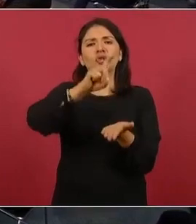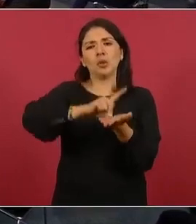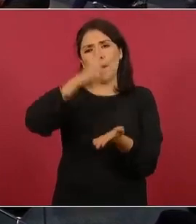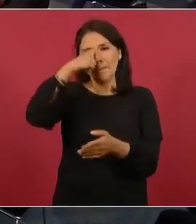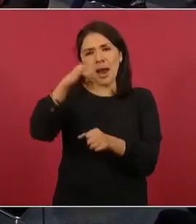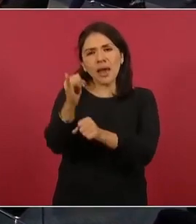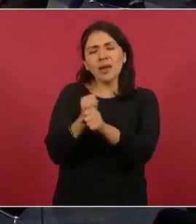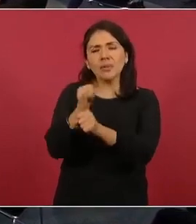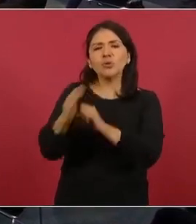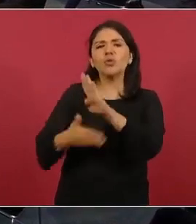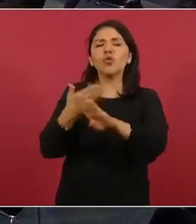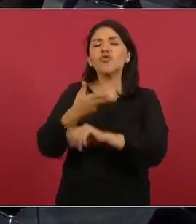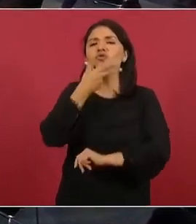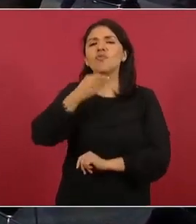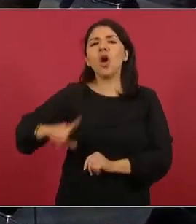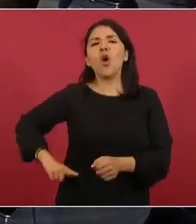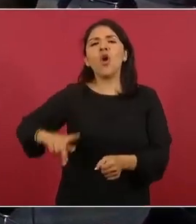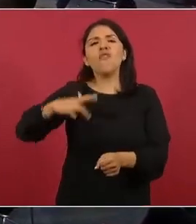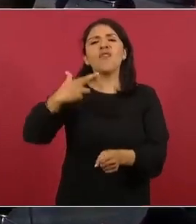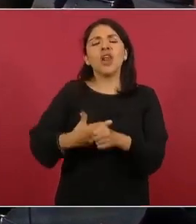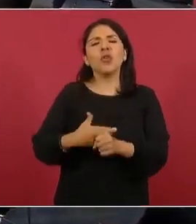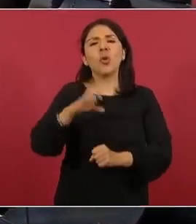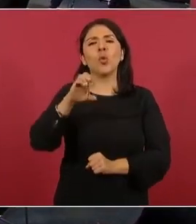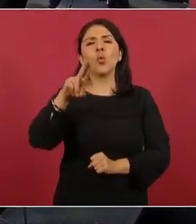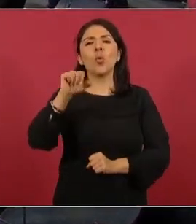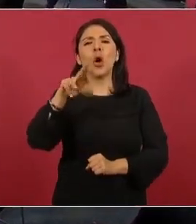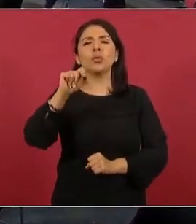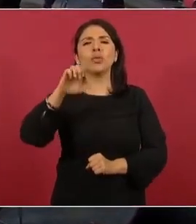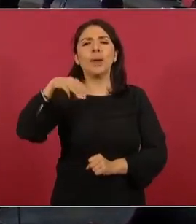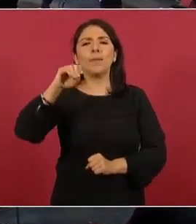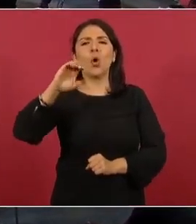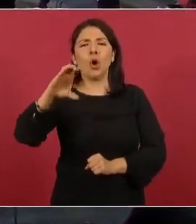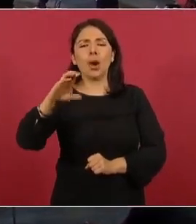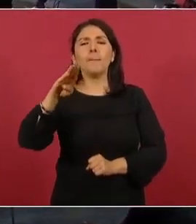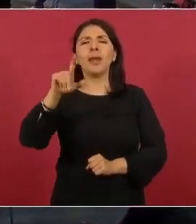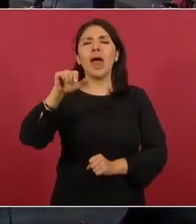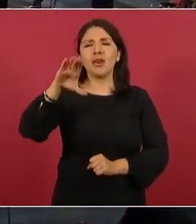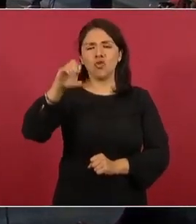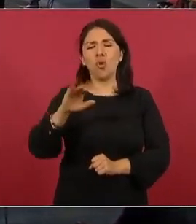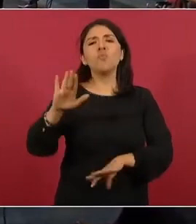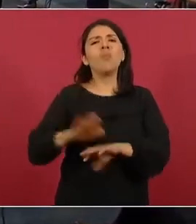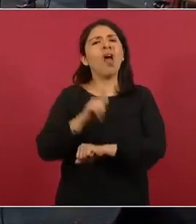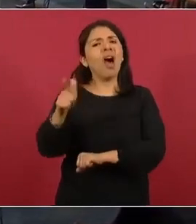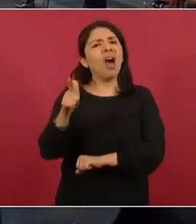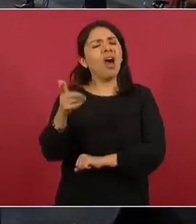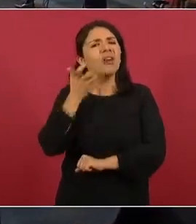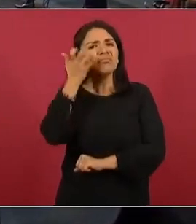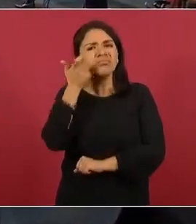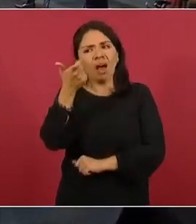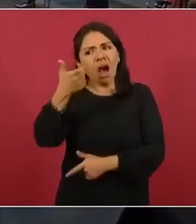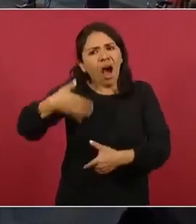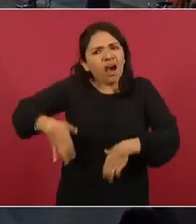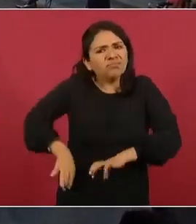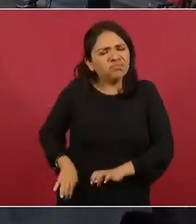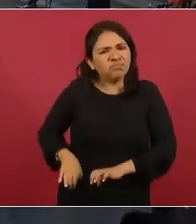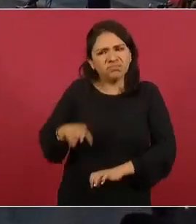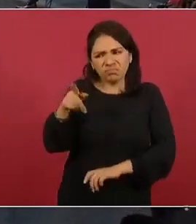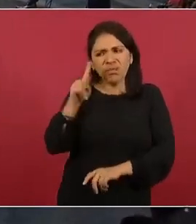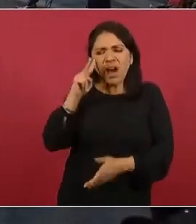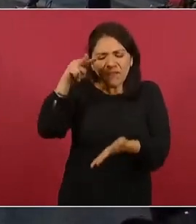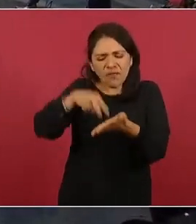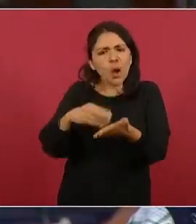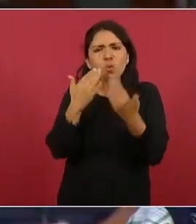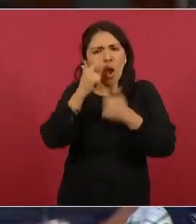en contra del gobernador Cuauhtémoc Blanco por presunto enriquecimiento ilícito. También se está pidiendo